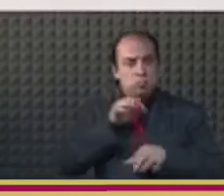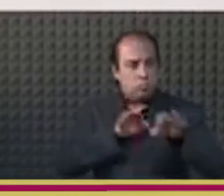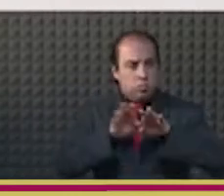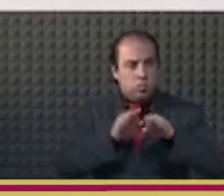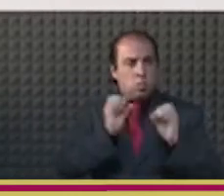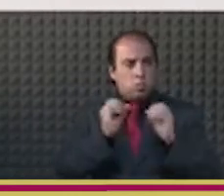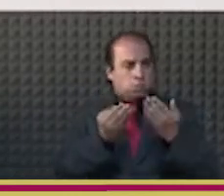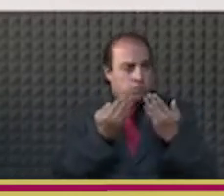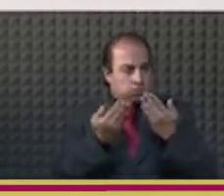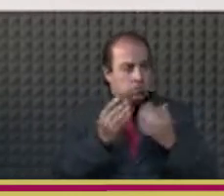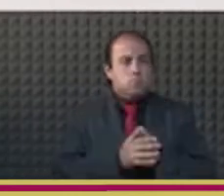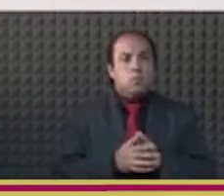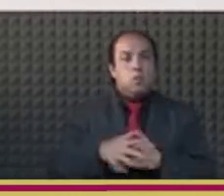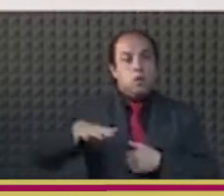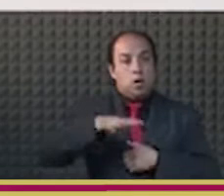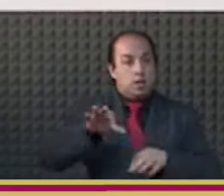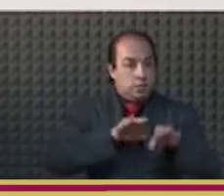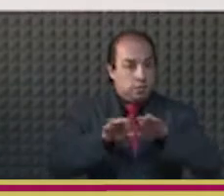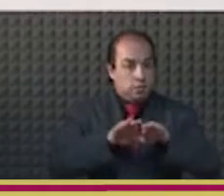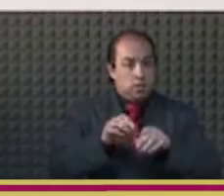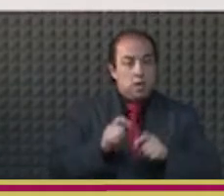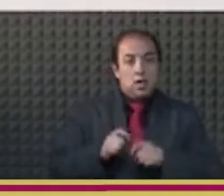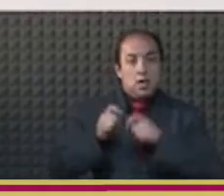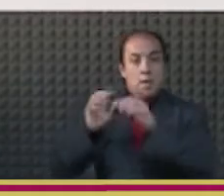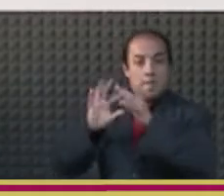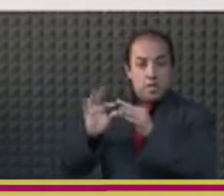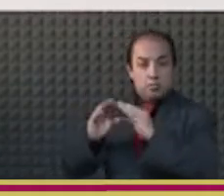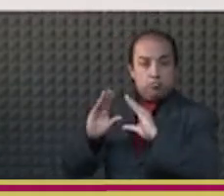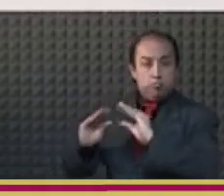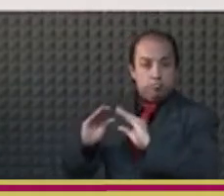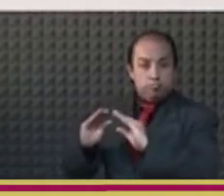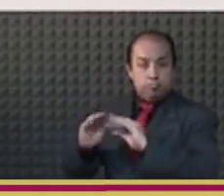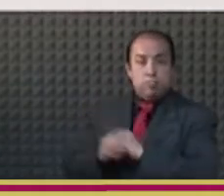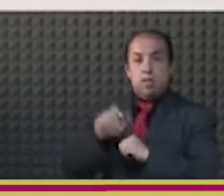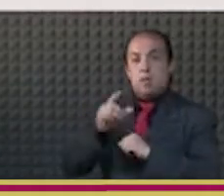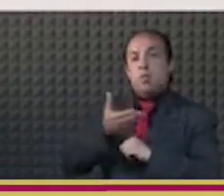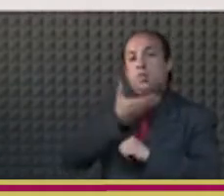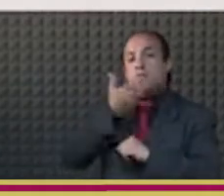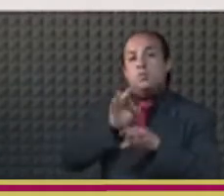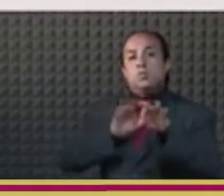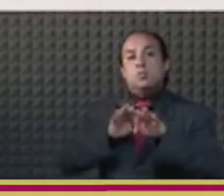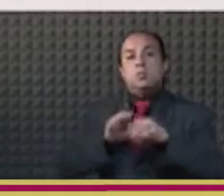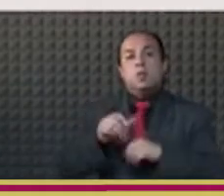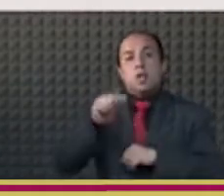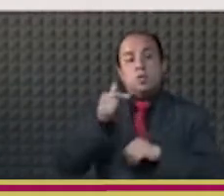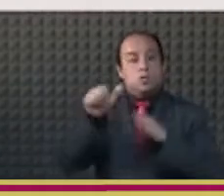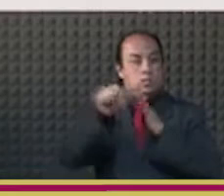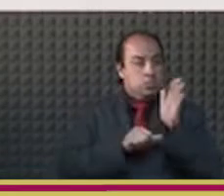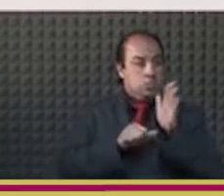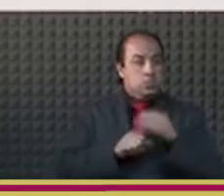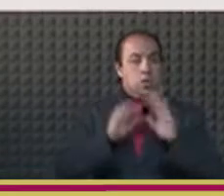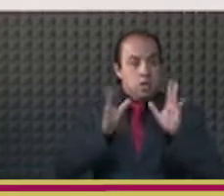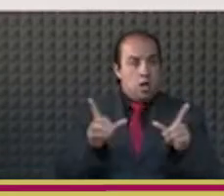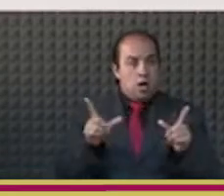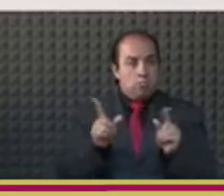y estudiando, a un centro de trabajo en el cual recibirán conocimientos y hábitos también en el trabajo hasta por 12 meses y una